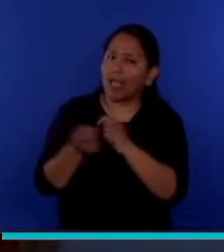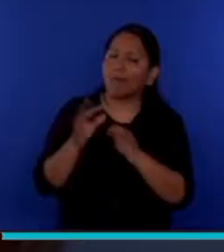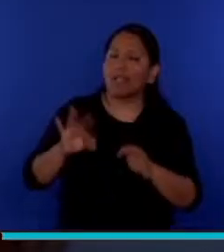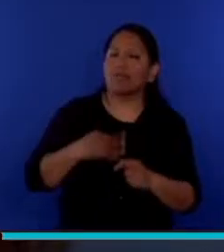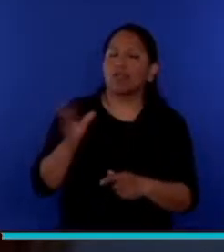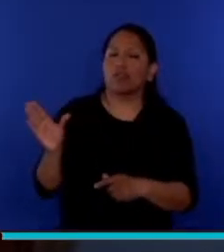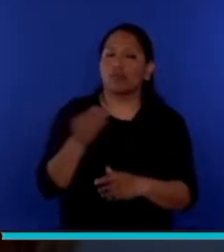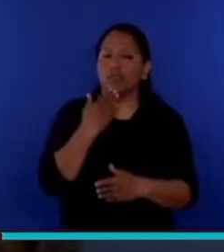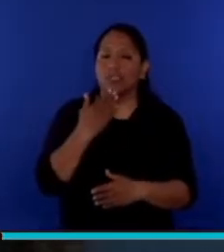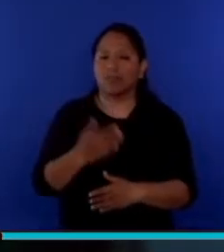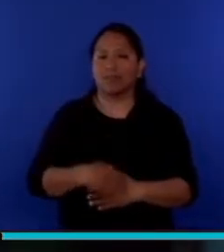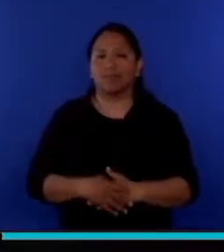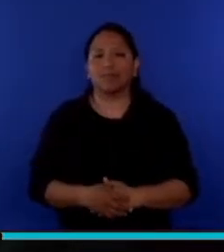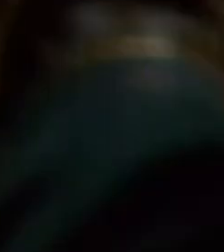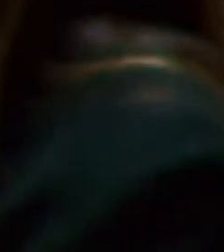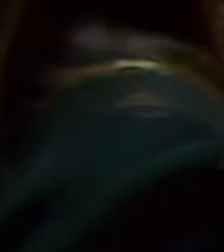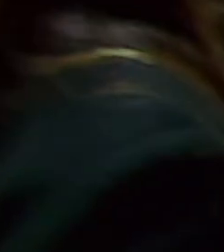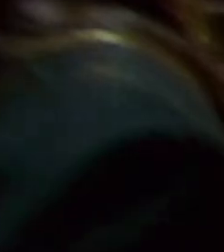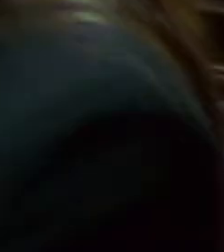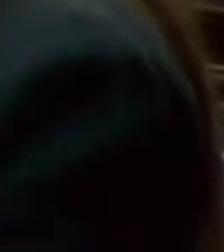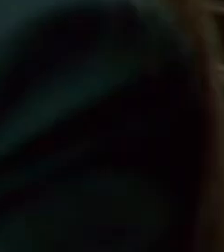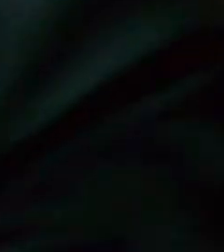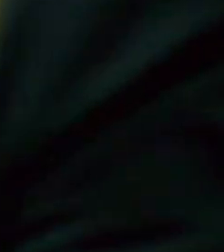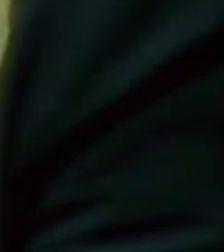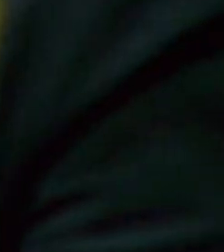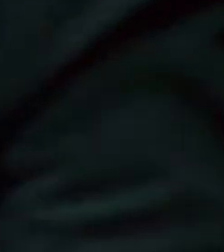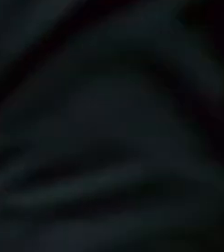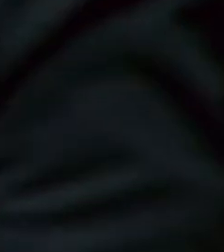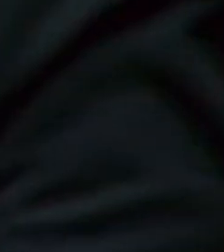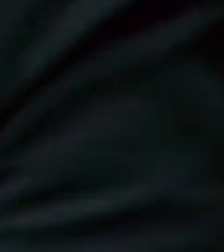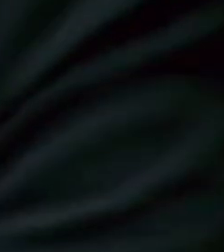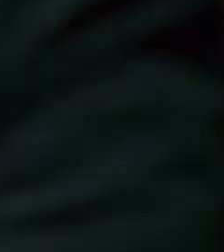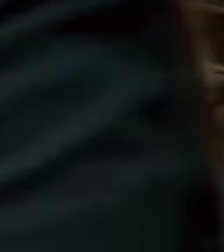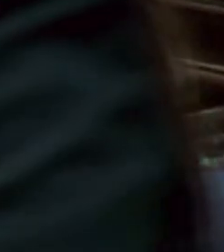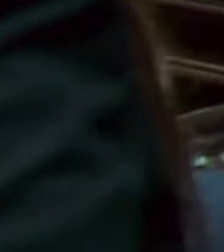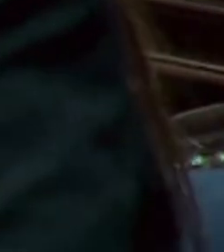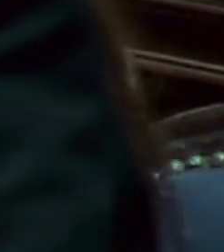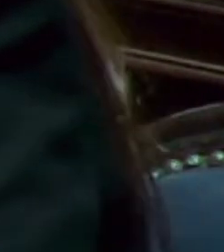muchas. Gracias. Gracias, diputada.